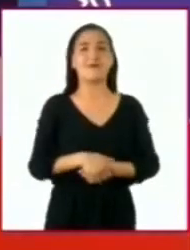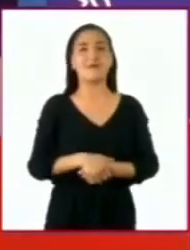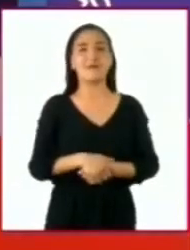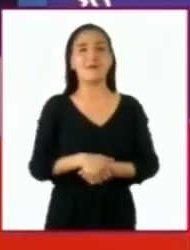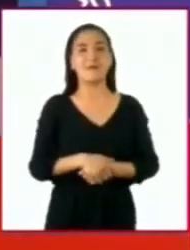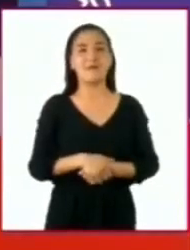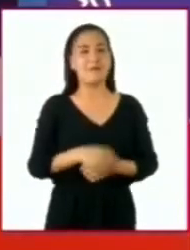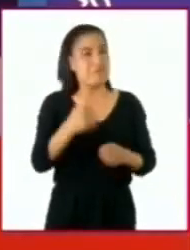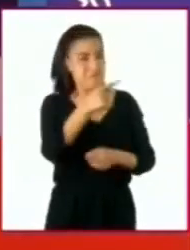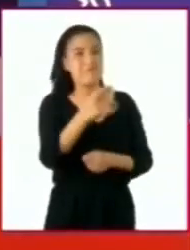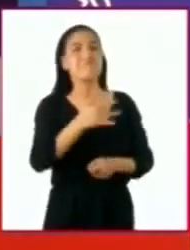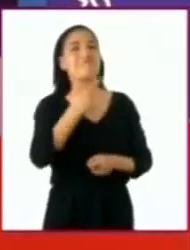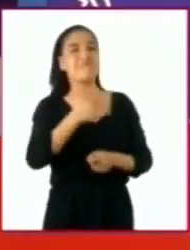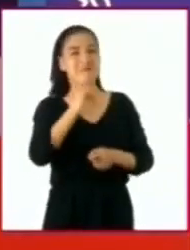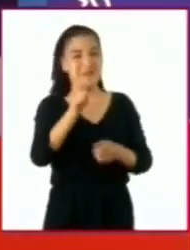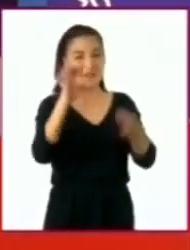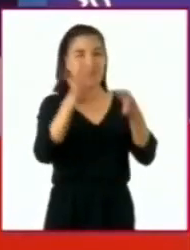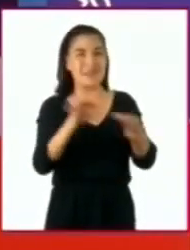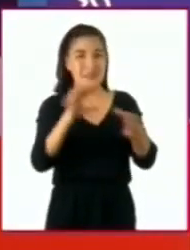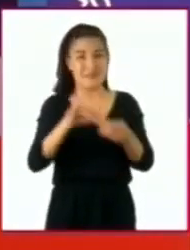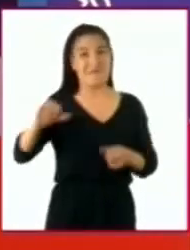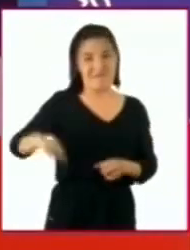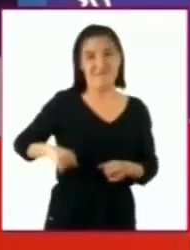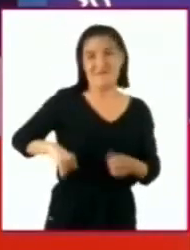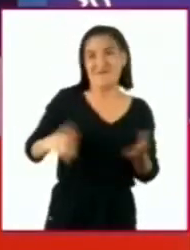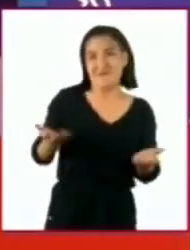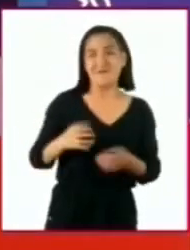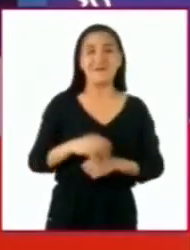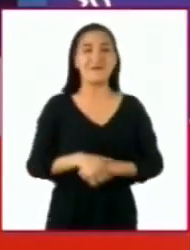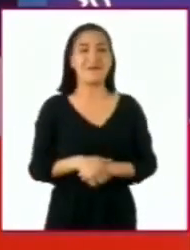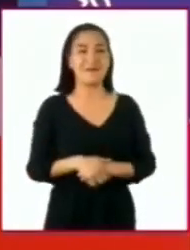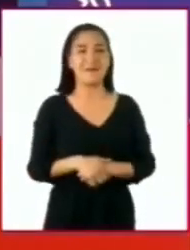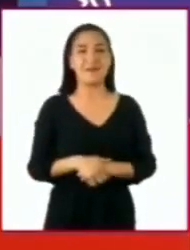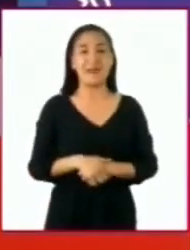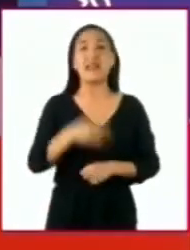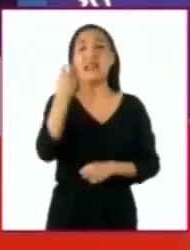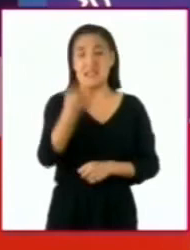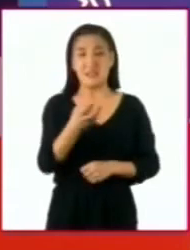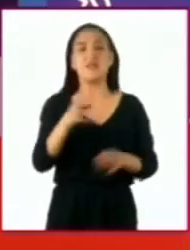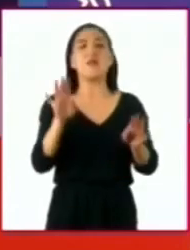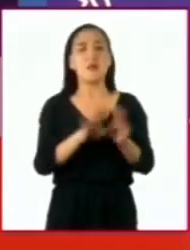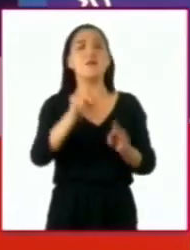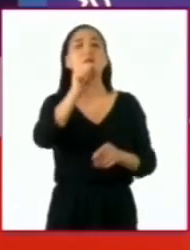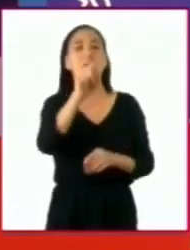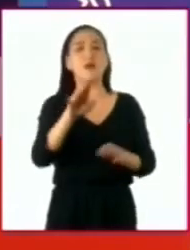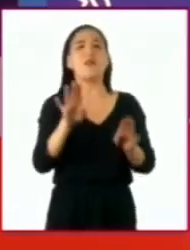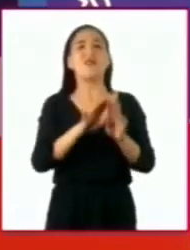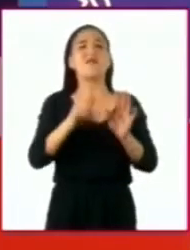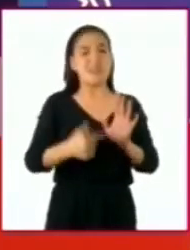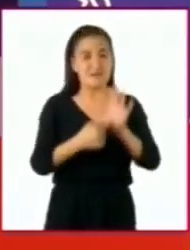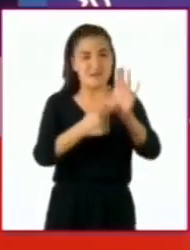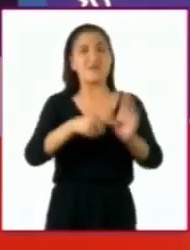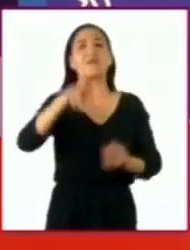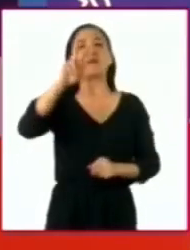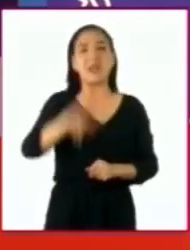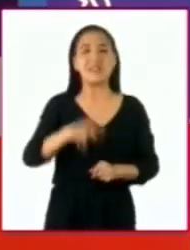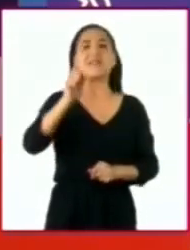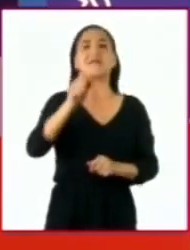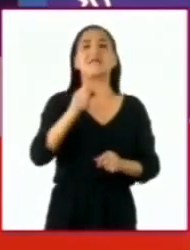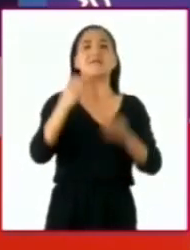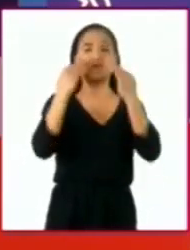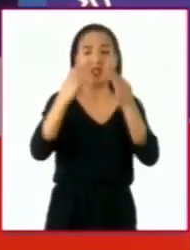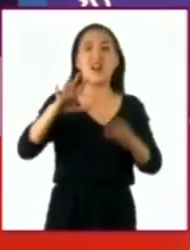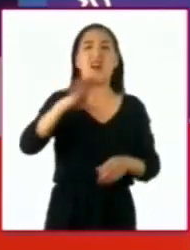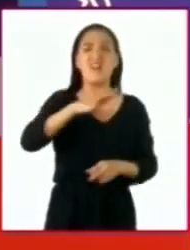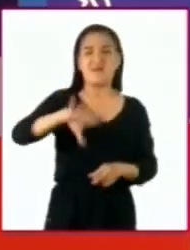¿Qué te pareció la descripción? Interesante, ¿no? Con ello, se comprueba que hubo abuso por parte de ciertos